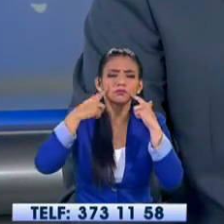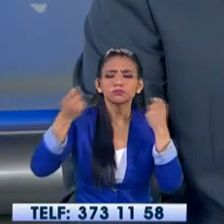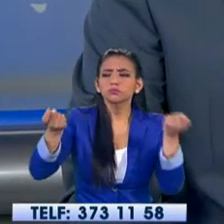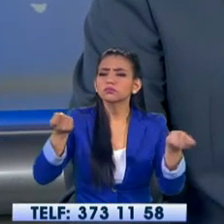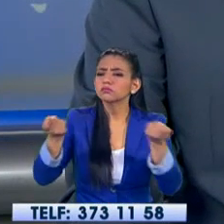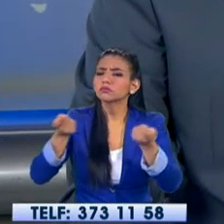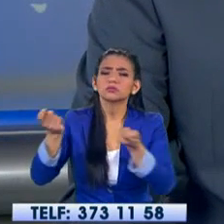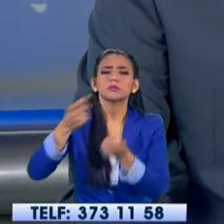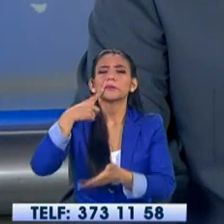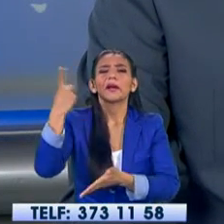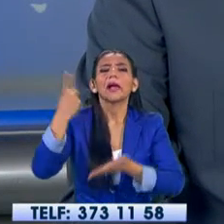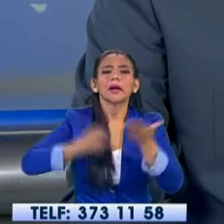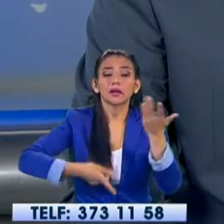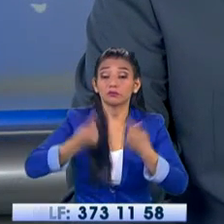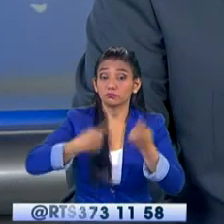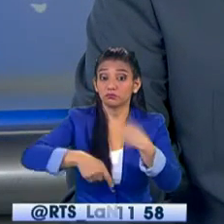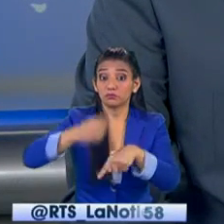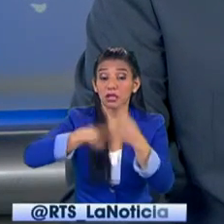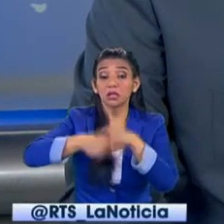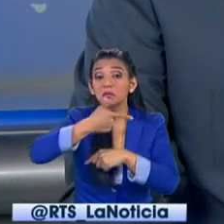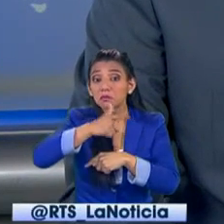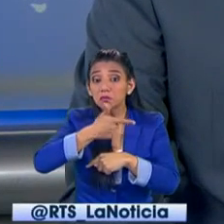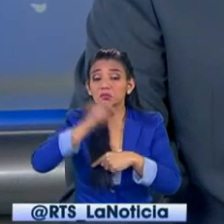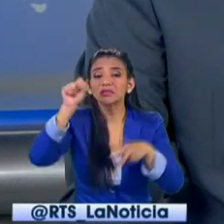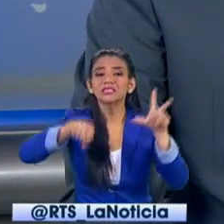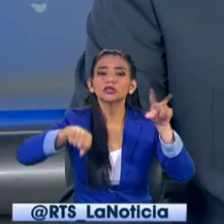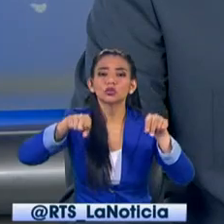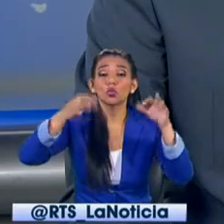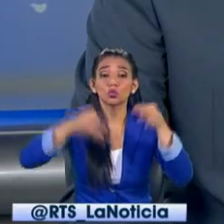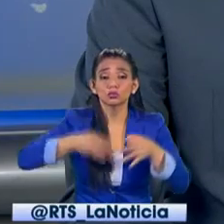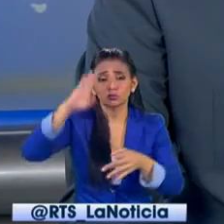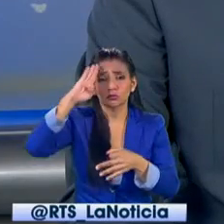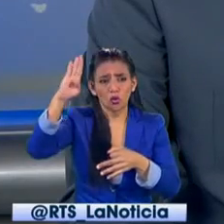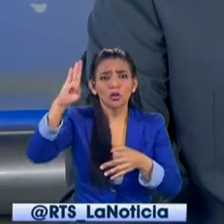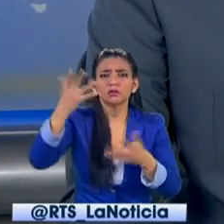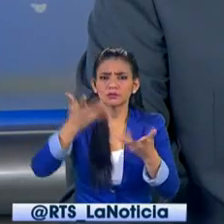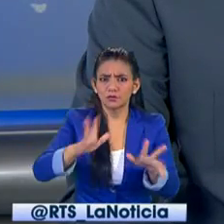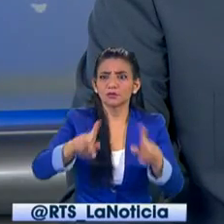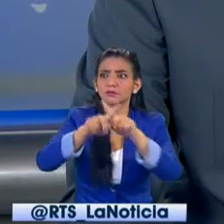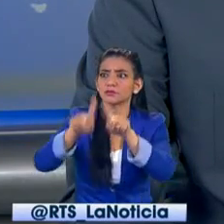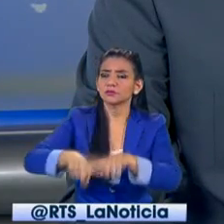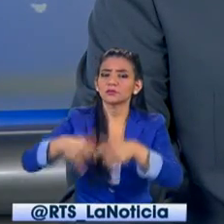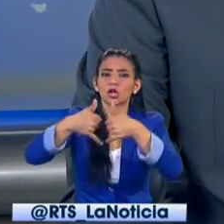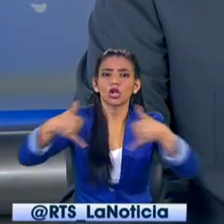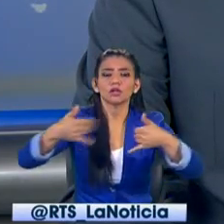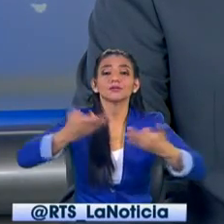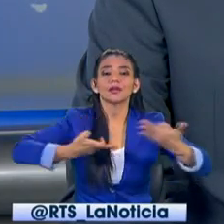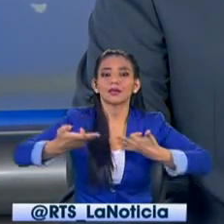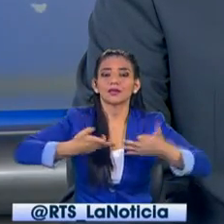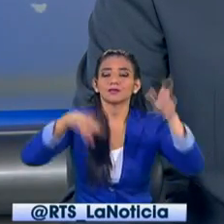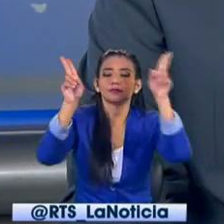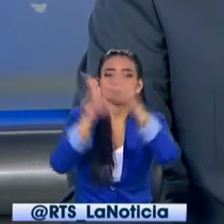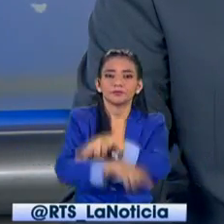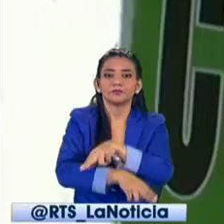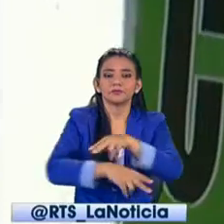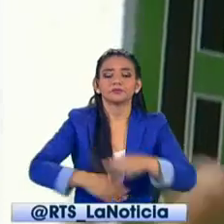finalidad de verificar el expendio de bebidas alcohólicas. Durante la acción policial se registró la clausura de algunas tiendas de víveres.